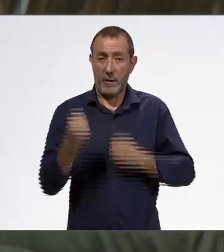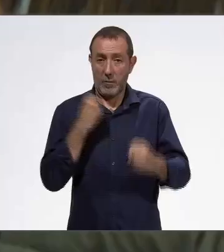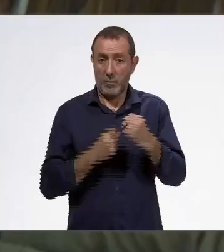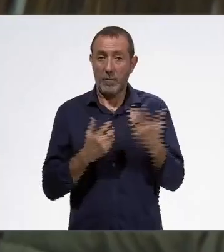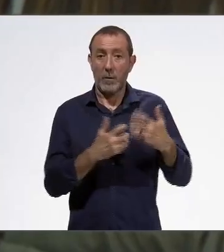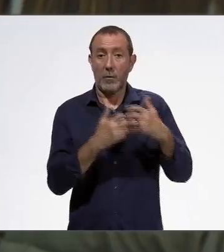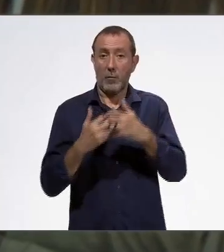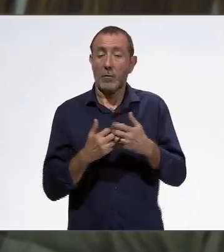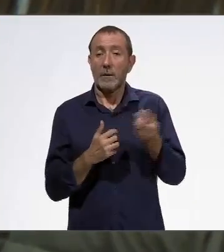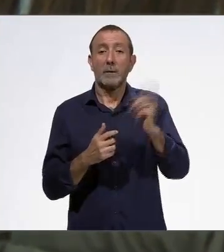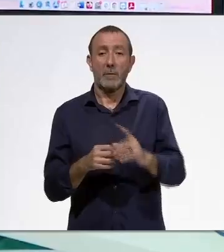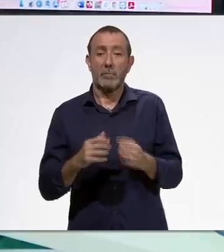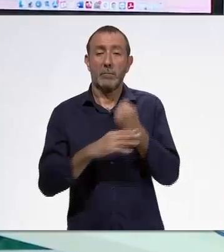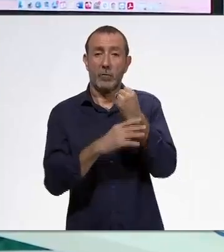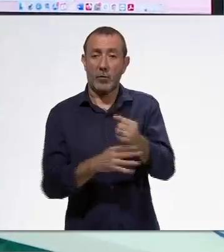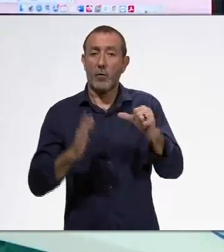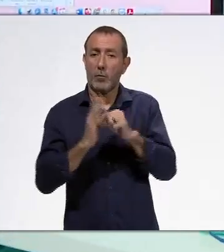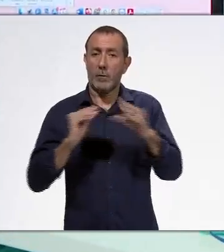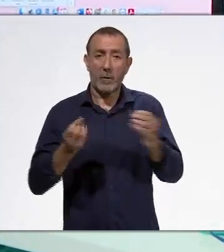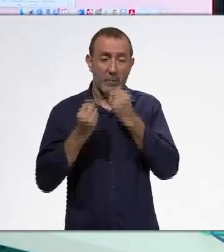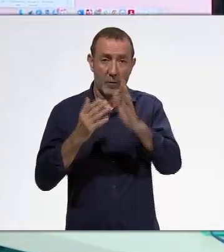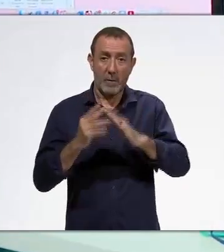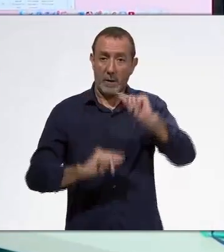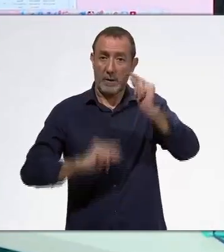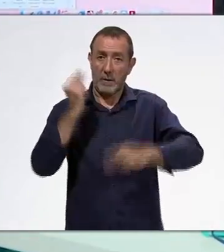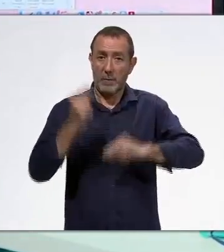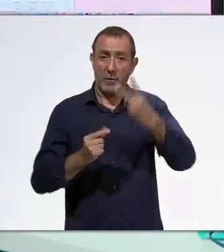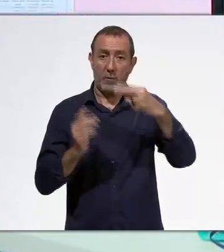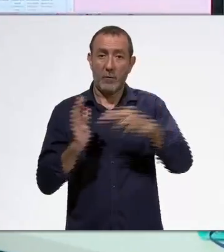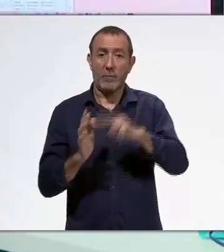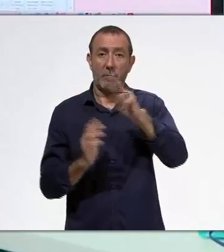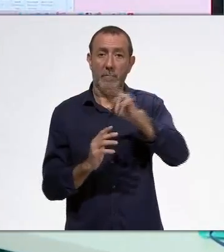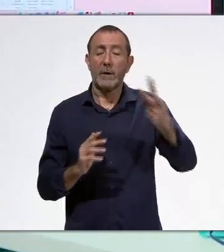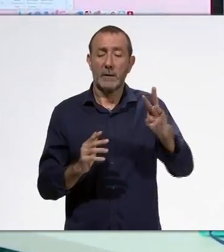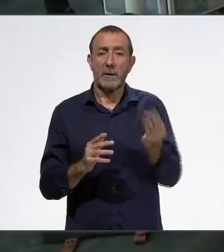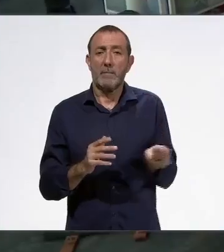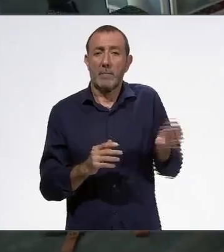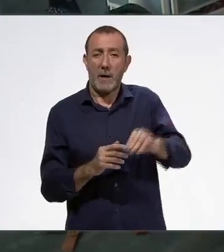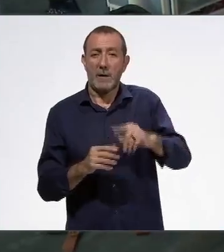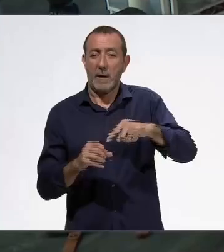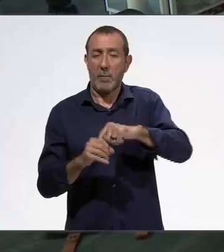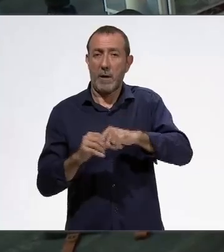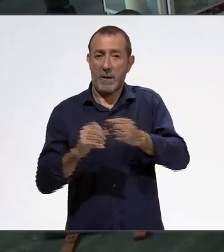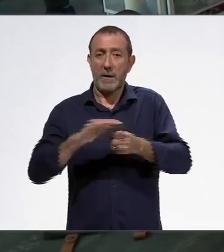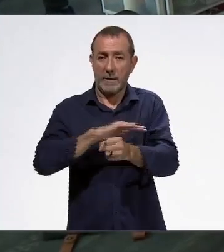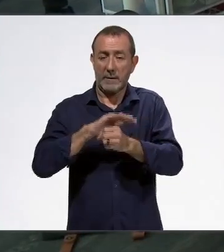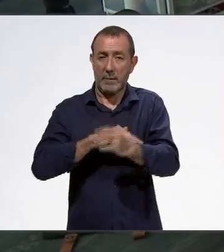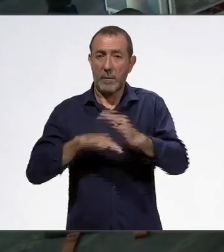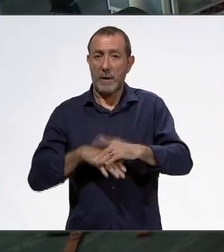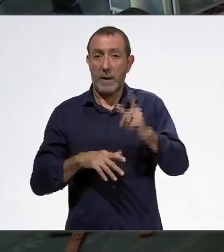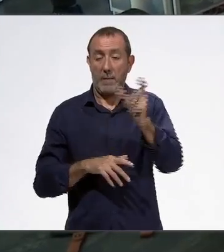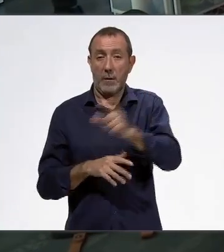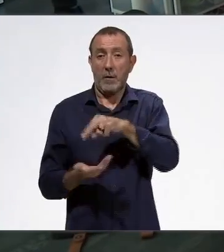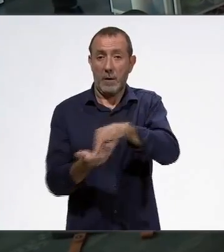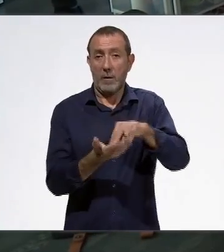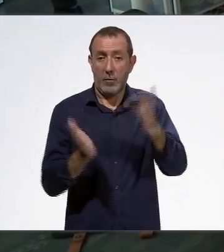la pobreza infantil a la que se suma la junta de Andalucía que ha anunciado que para el presupuesto de 2023 va a duplicar el número de plazas de inserta para personas sin hogar